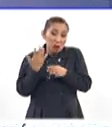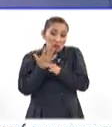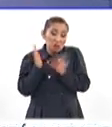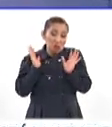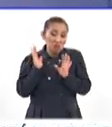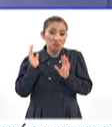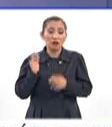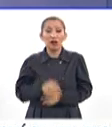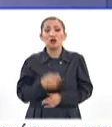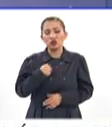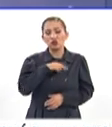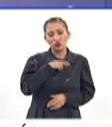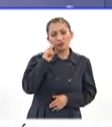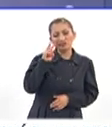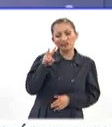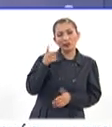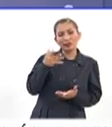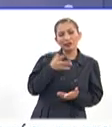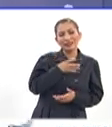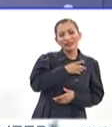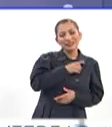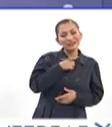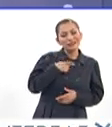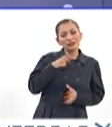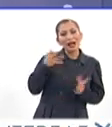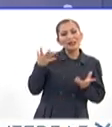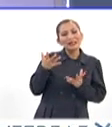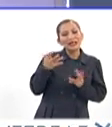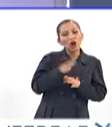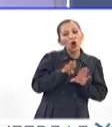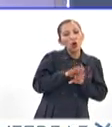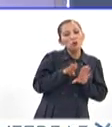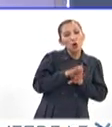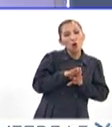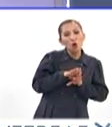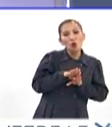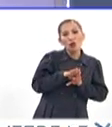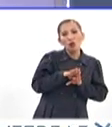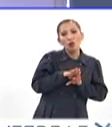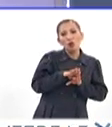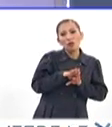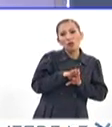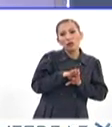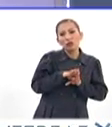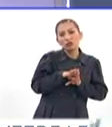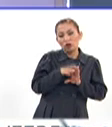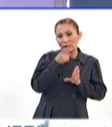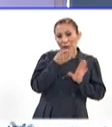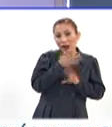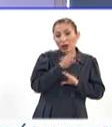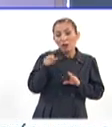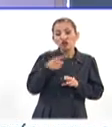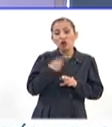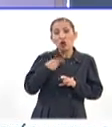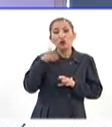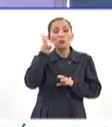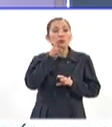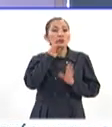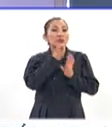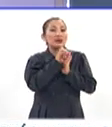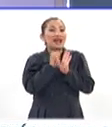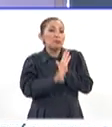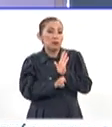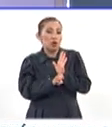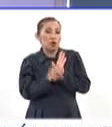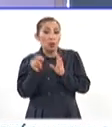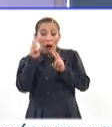clara. Nosotros en ese caso tendríamos que hacer, no te dije al principio, pero solo es una muestra,